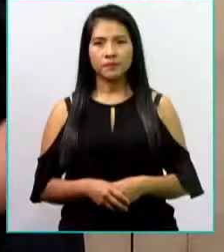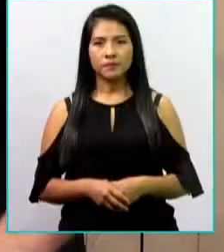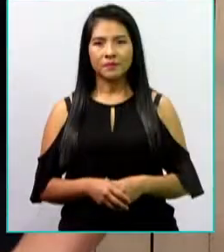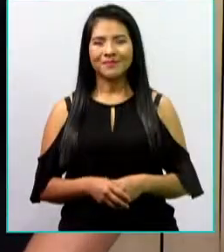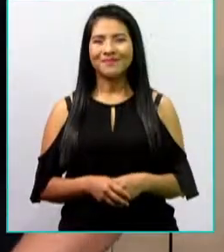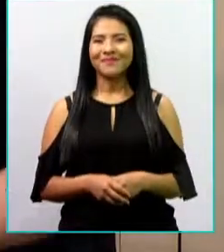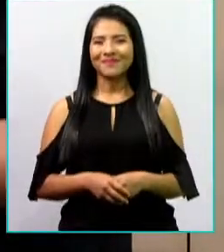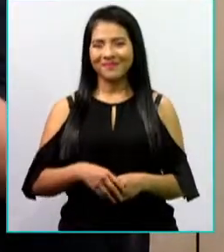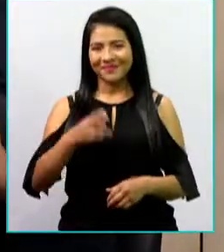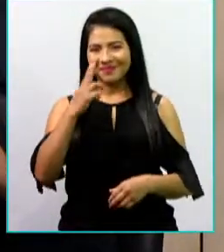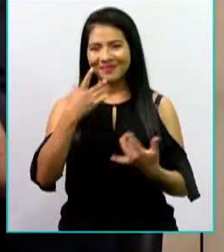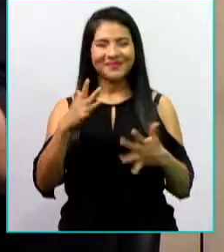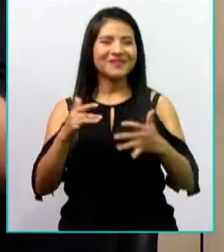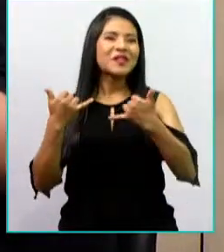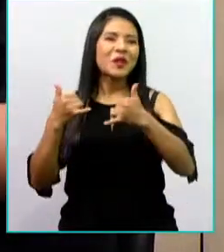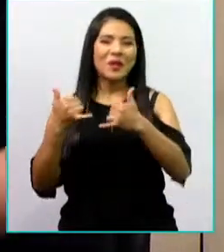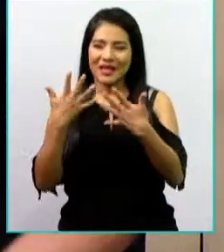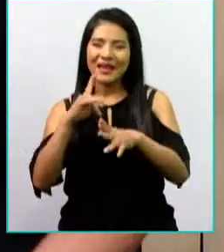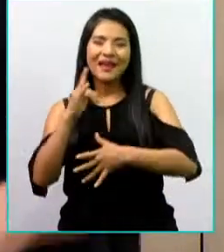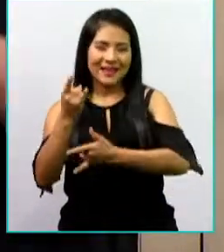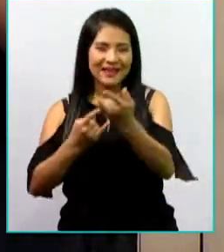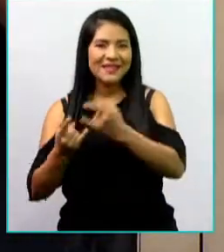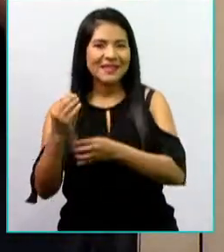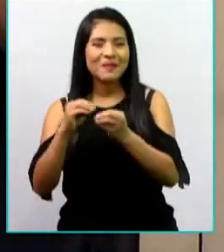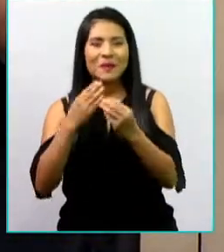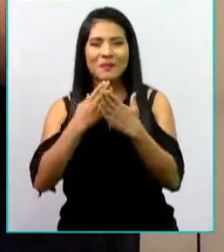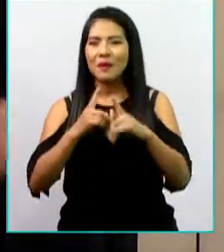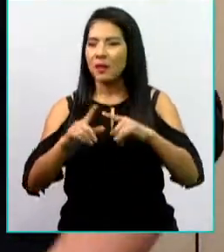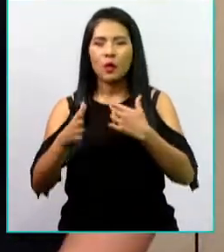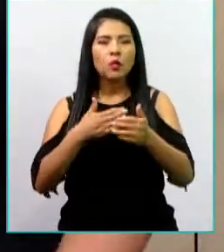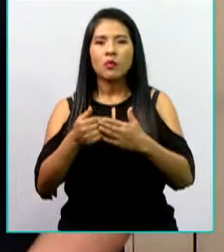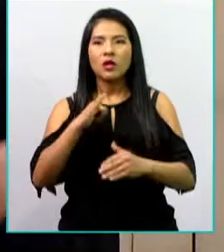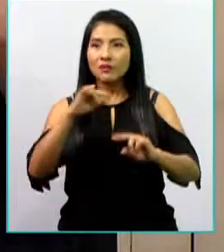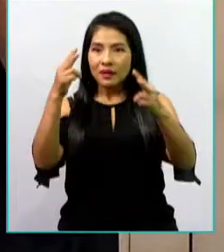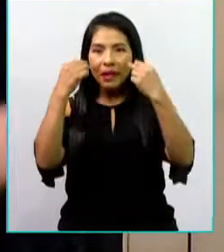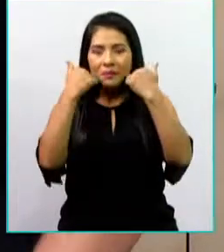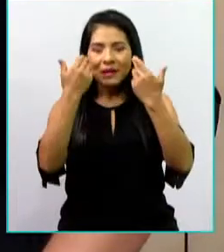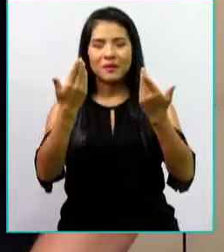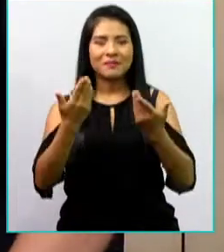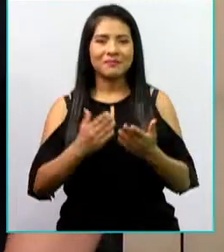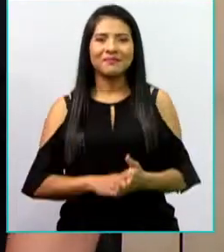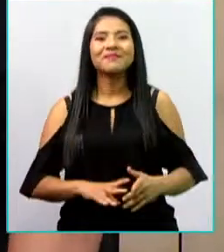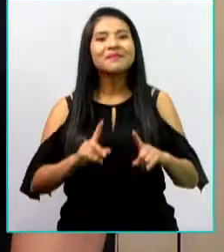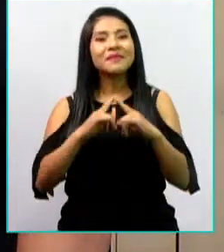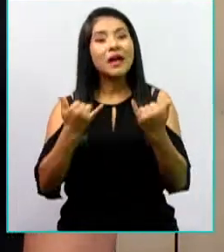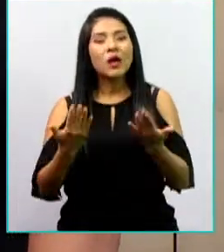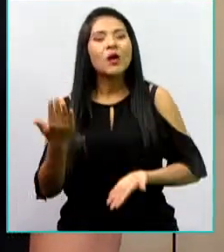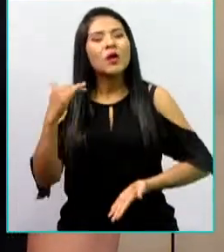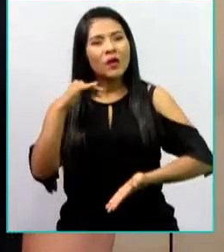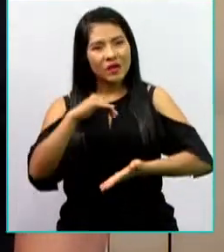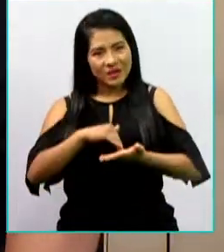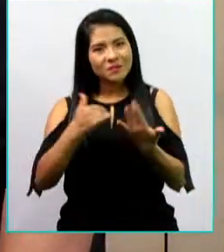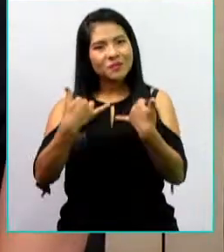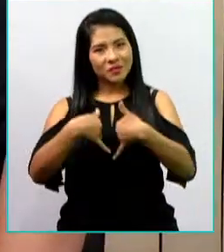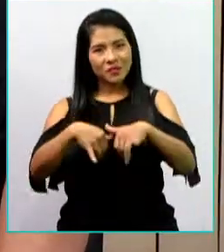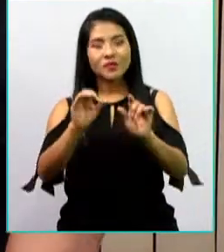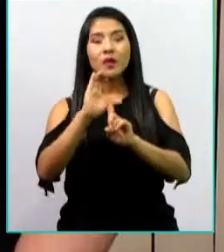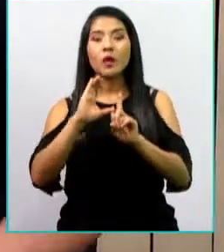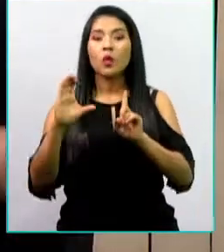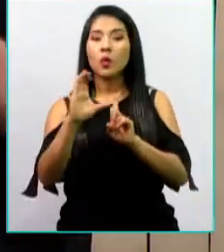tú y yo. No, mentira, no. Ya habíamos quedado bien y yo te hago quedar mal en cámaras. Bueno, bienvenidos de vuelta a Culturas BTV.